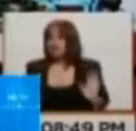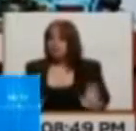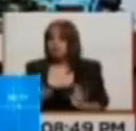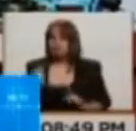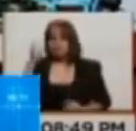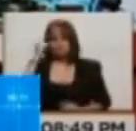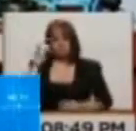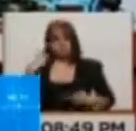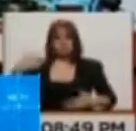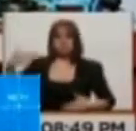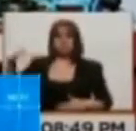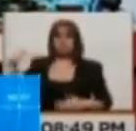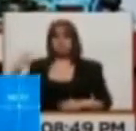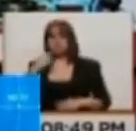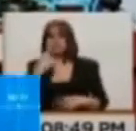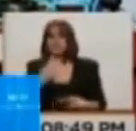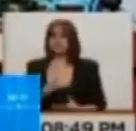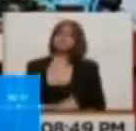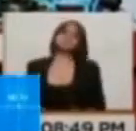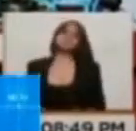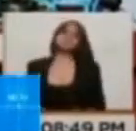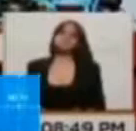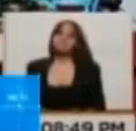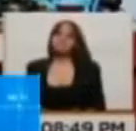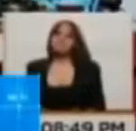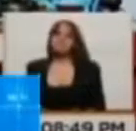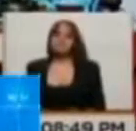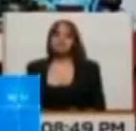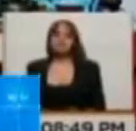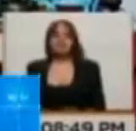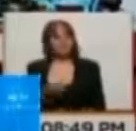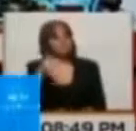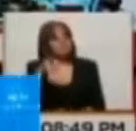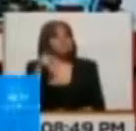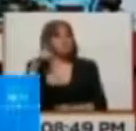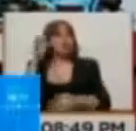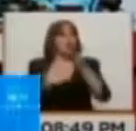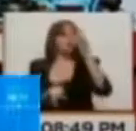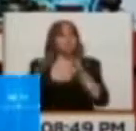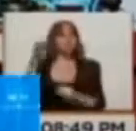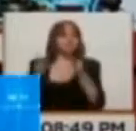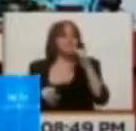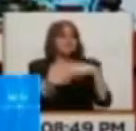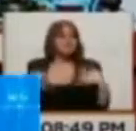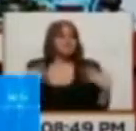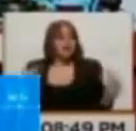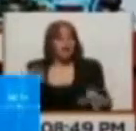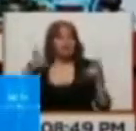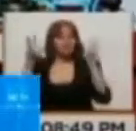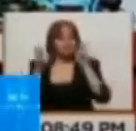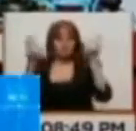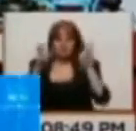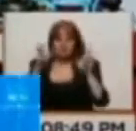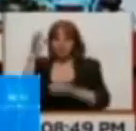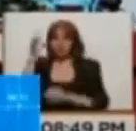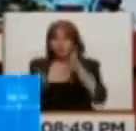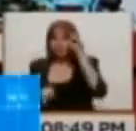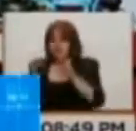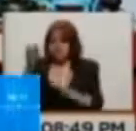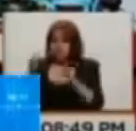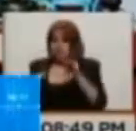estos días me dijo, no, eso es revanchismo. Dios sabe, revanchismo, es justicia, ¿vio? Esto es un tema de justicia, esto no es un tema de revanchismo.